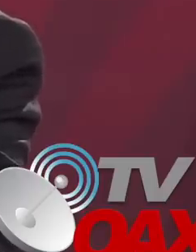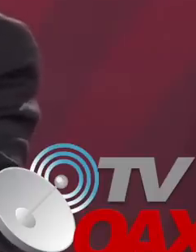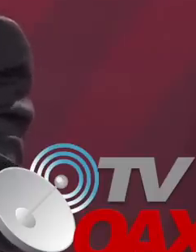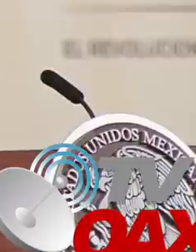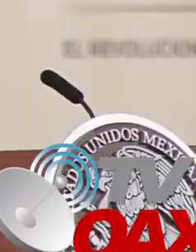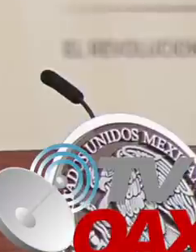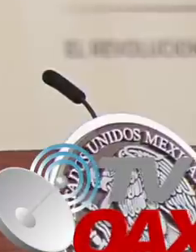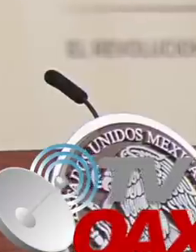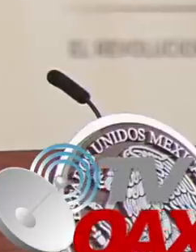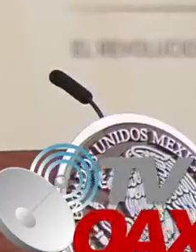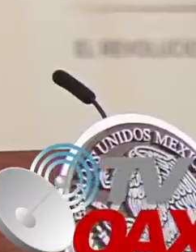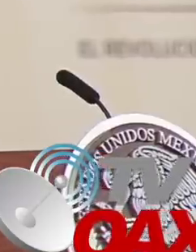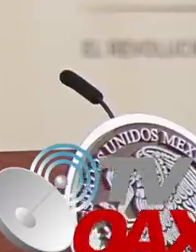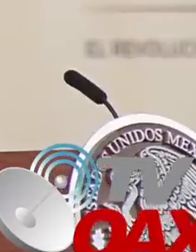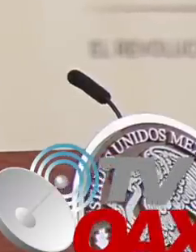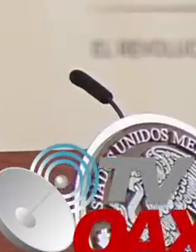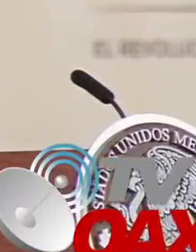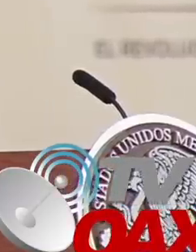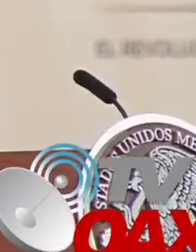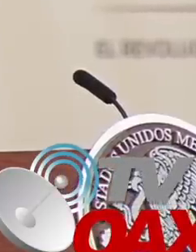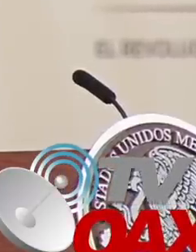y 2 mil